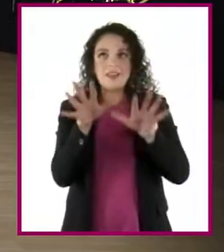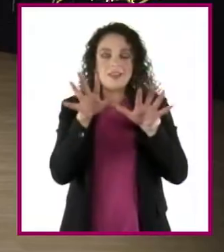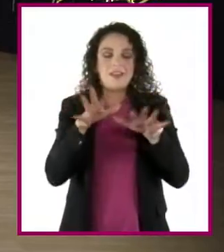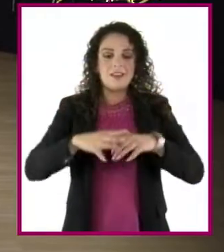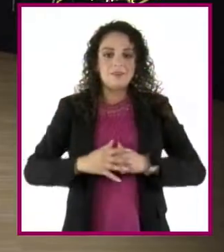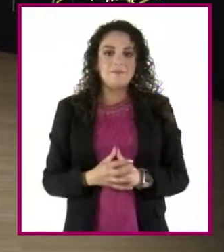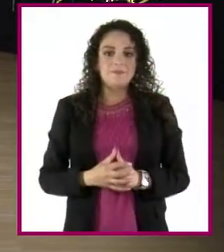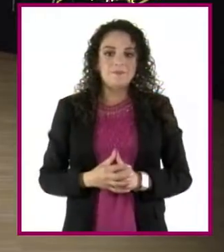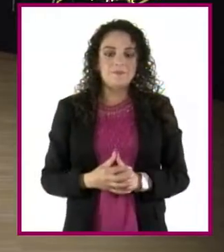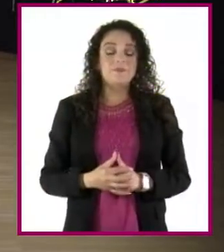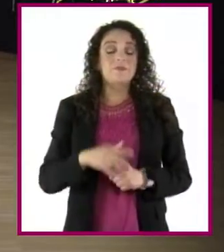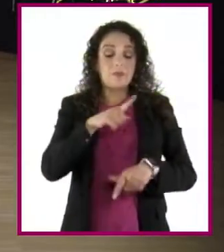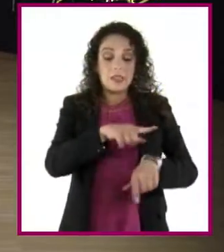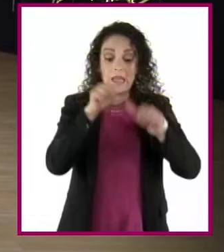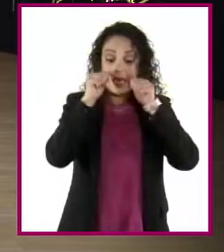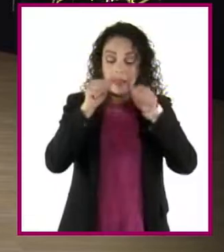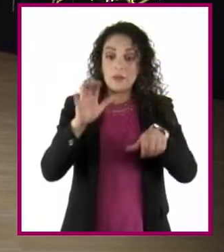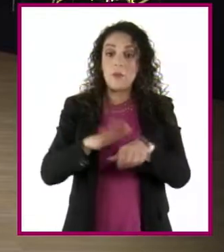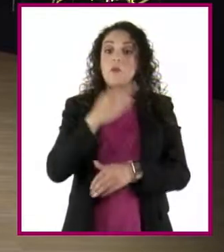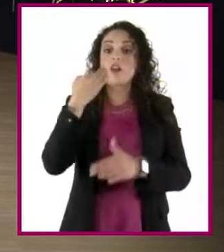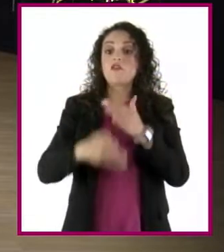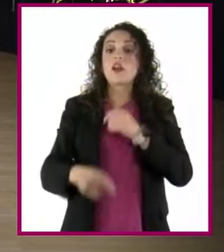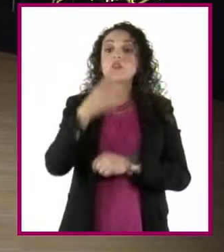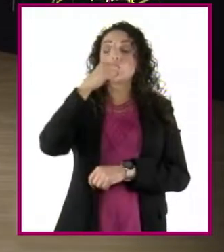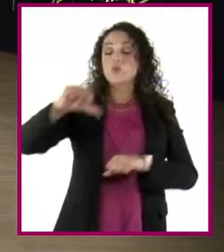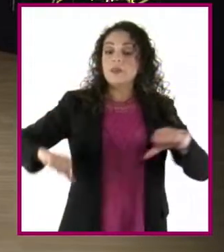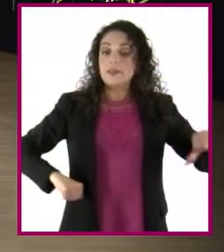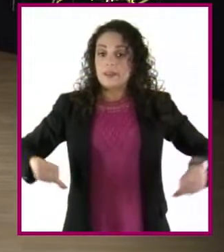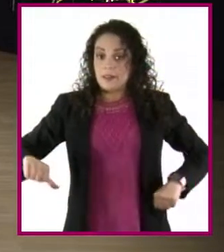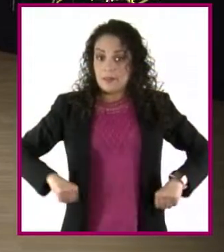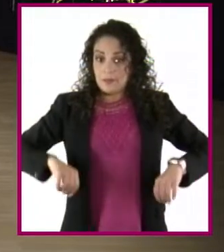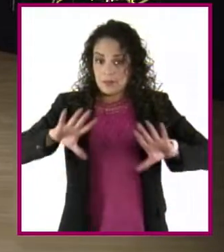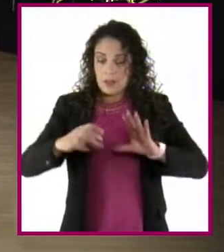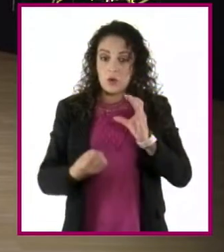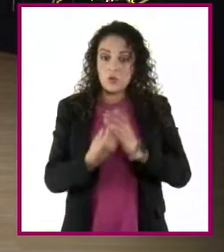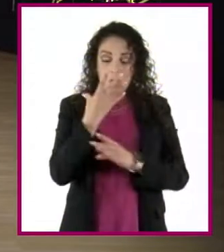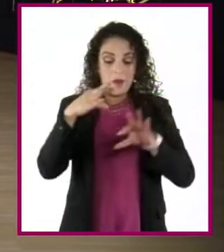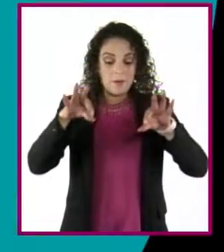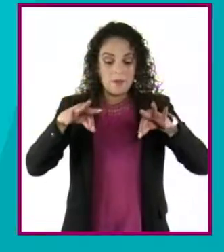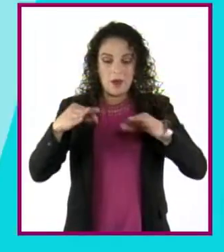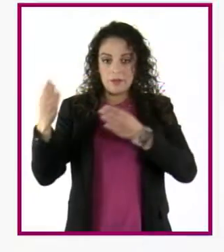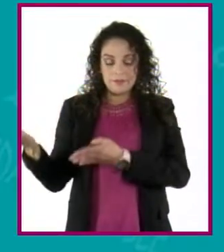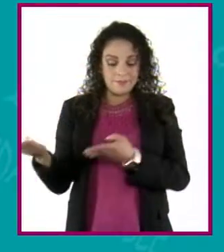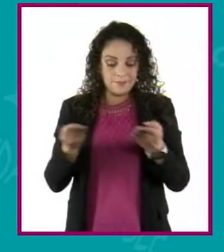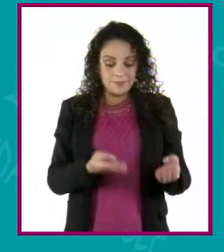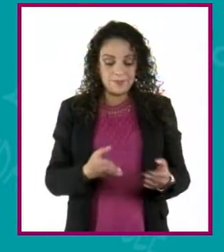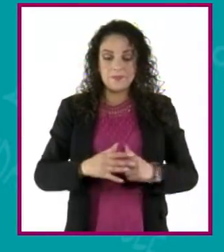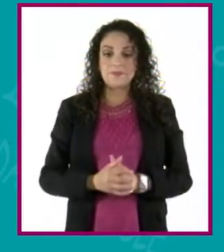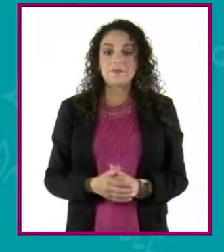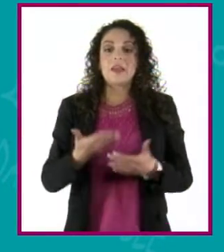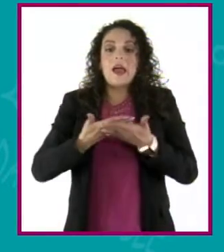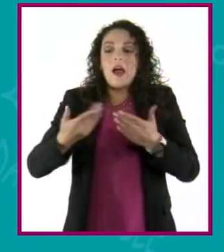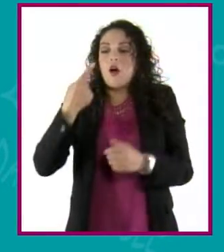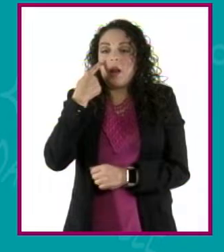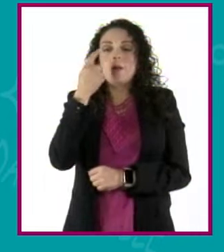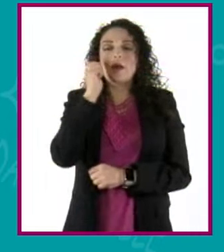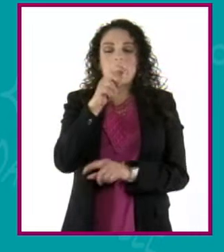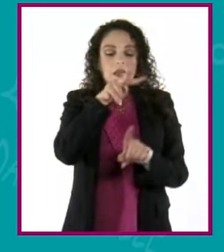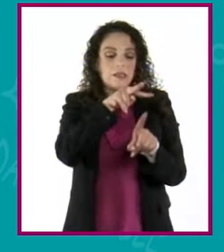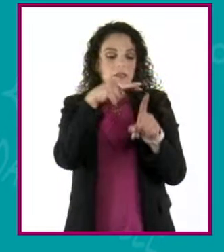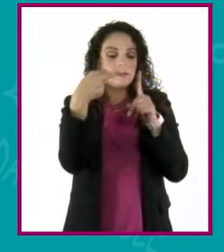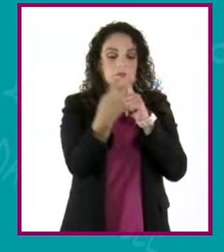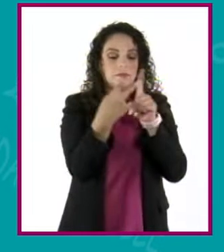Pongan atención, chicos, que falta un ejercicio. Nueva hoja, muy bien. Veamos ahora la perspectiva